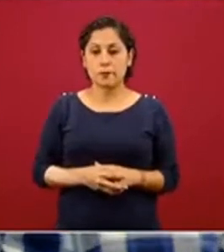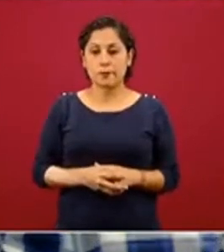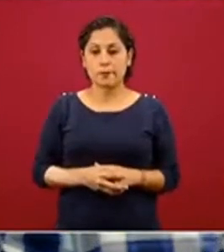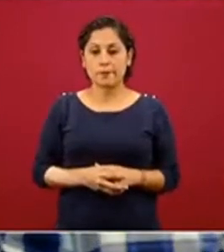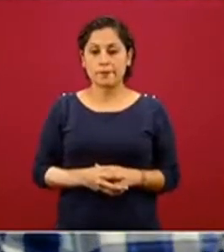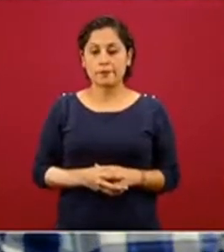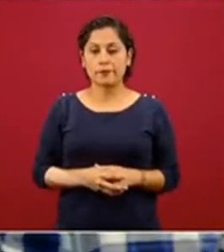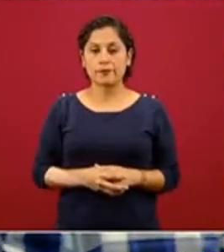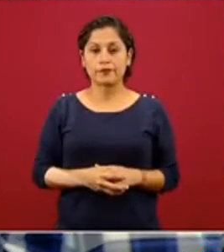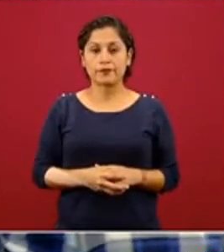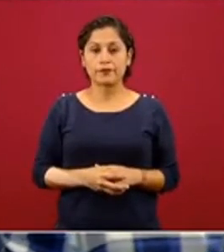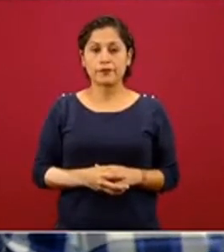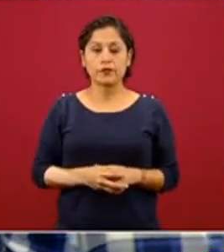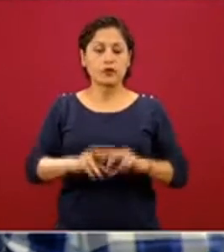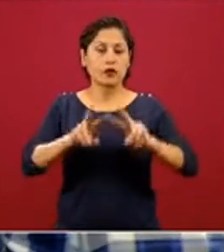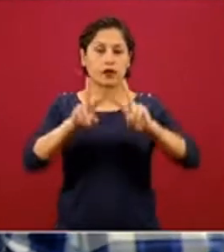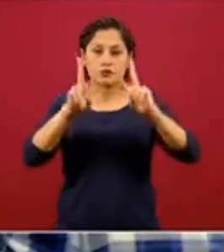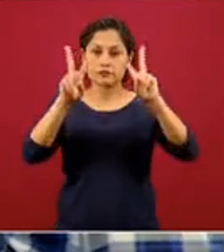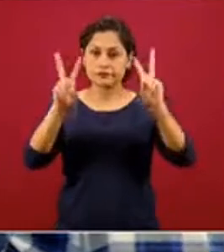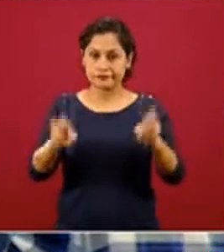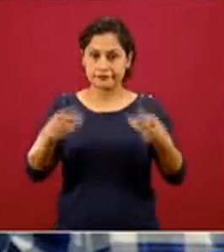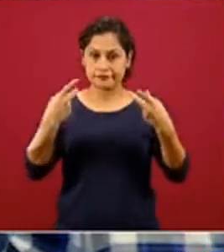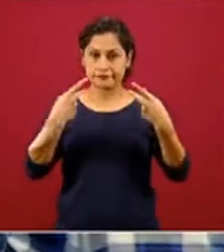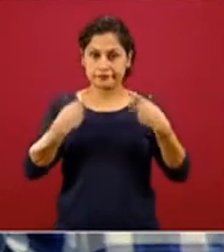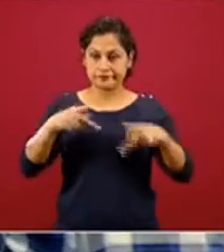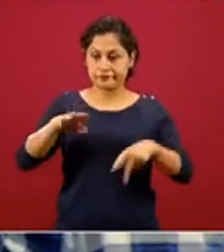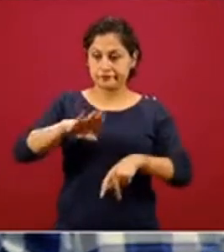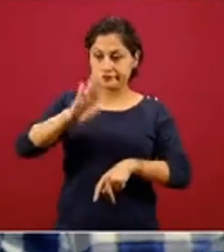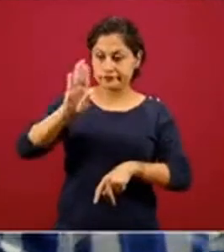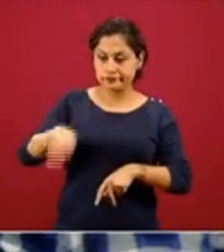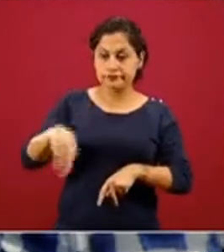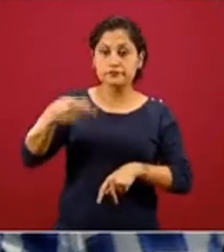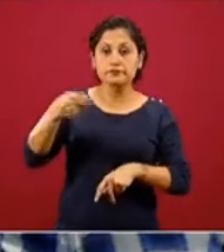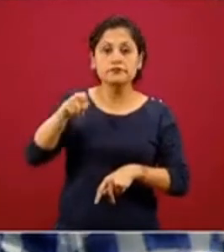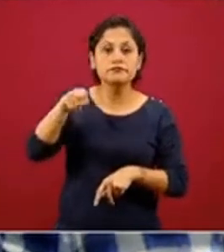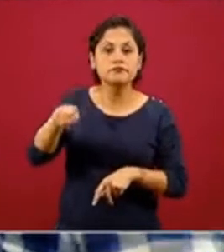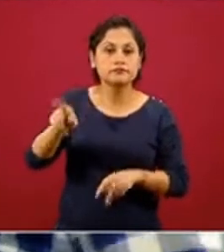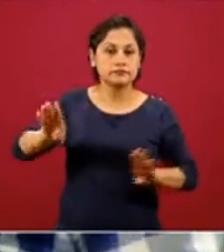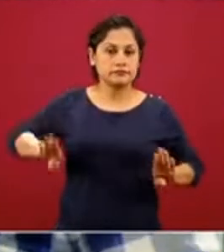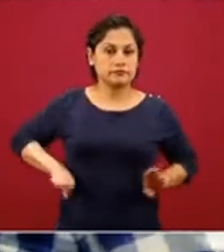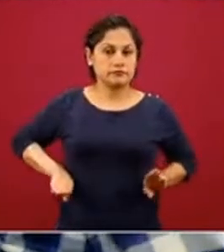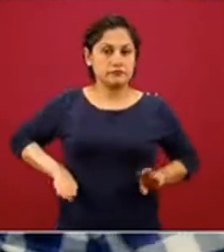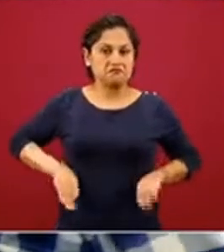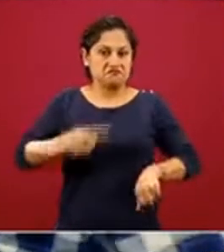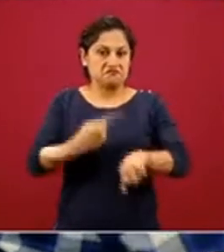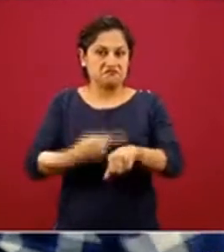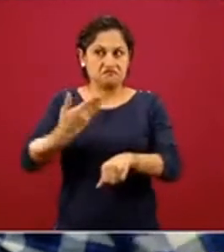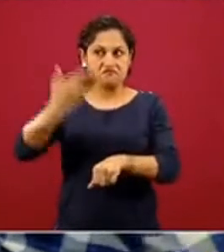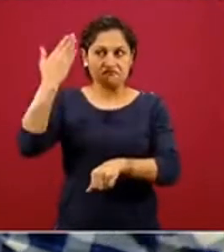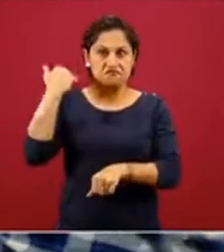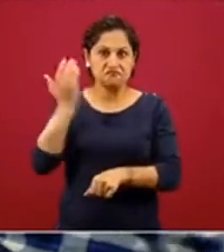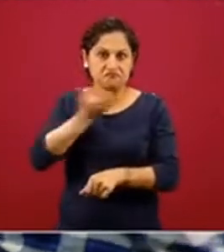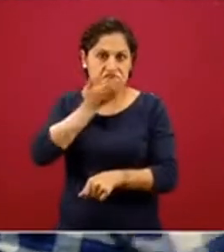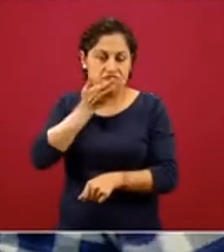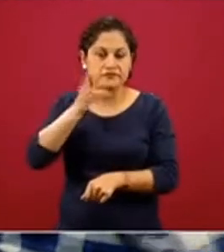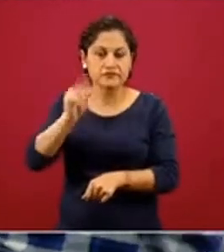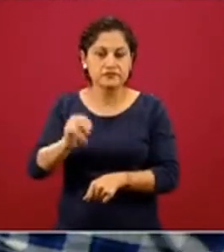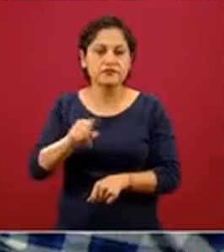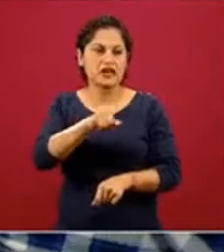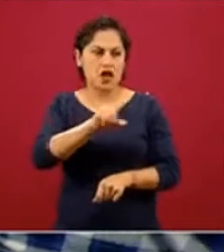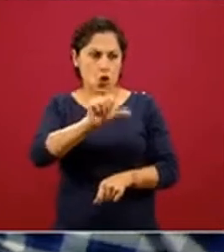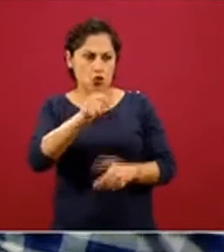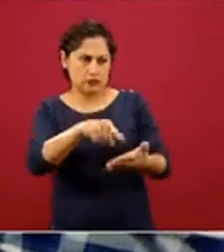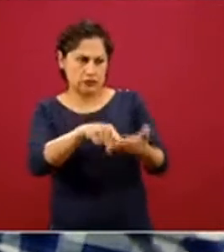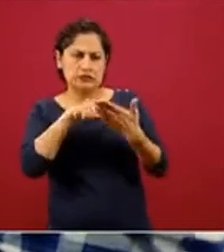las defunciones que no tienen comorbilidad, o sea, las otras pues están muy claras, 72%, pero este 28%